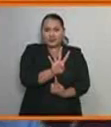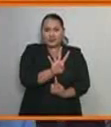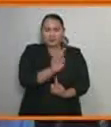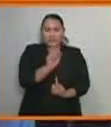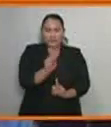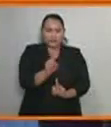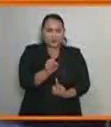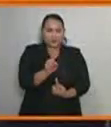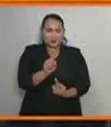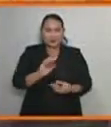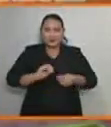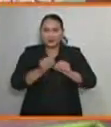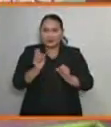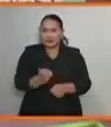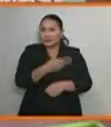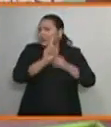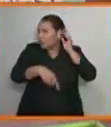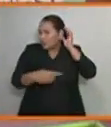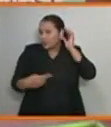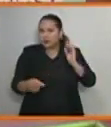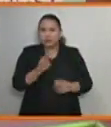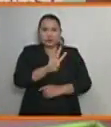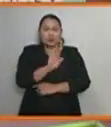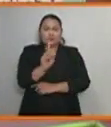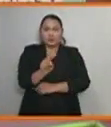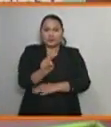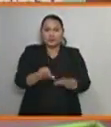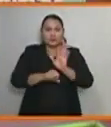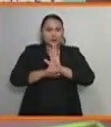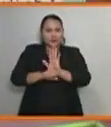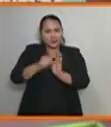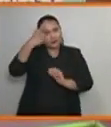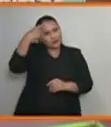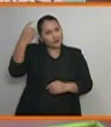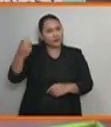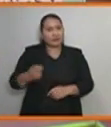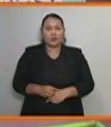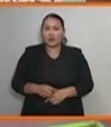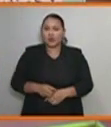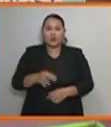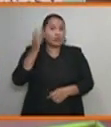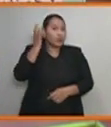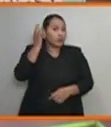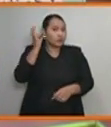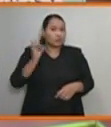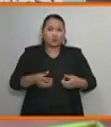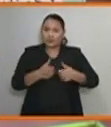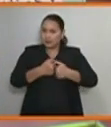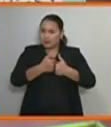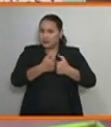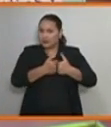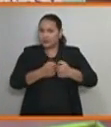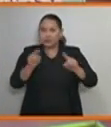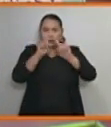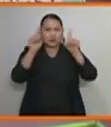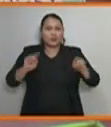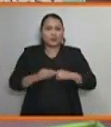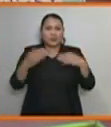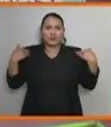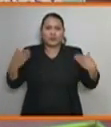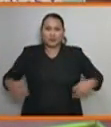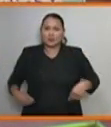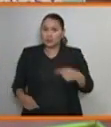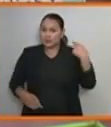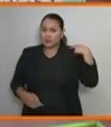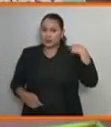1. Número ganador para la diaria 41 con su símbolo de sueños novia. En el cuadro del cuerpo lo pone ubicar por la clavícula,